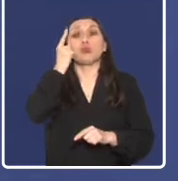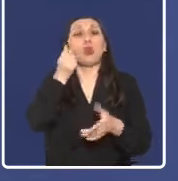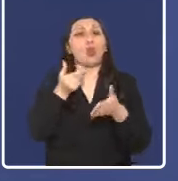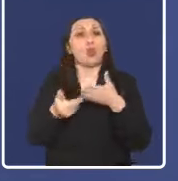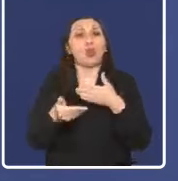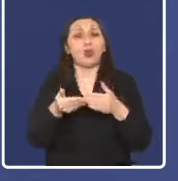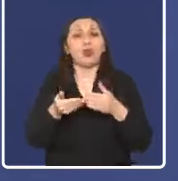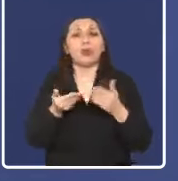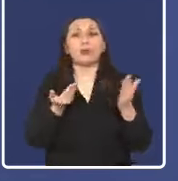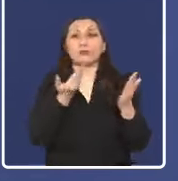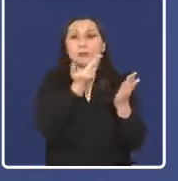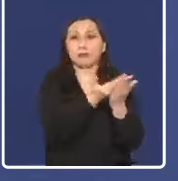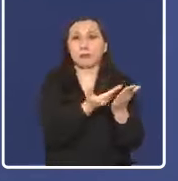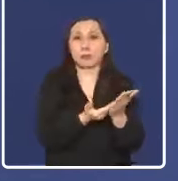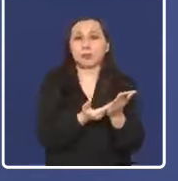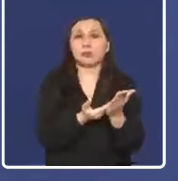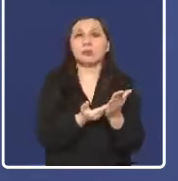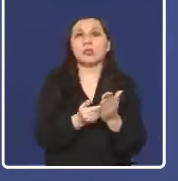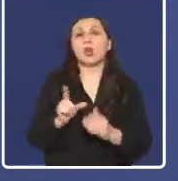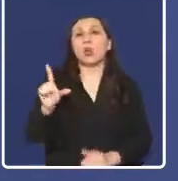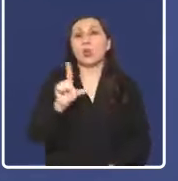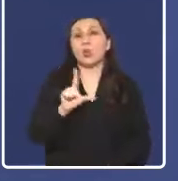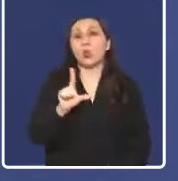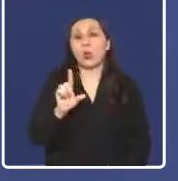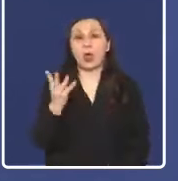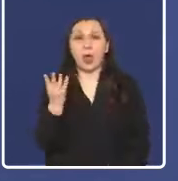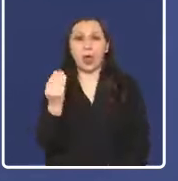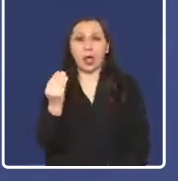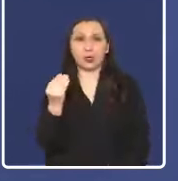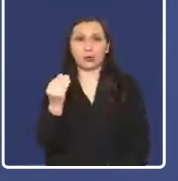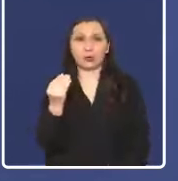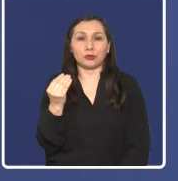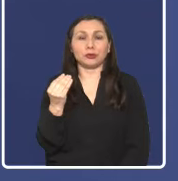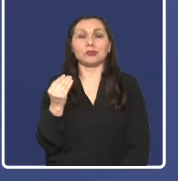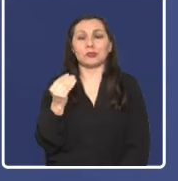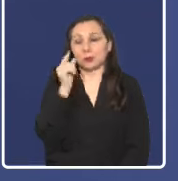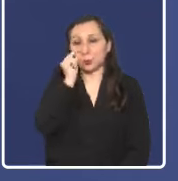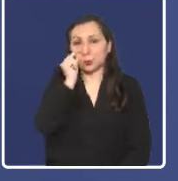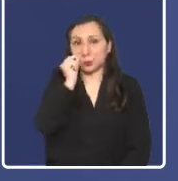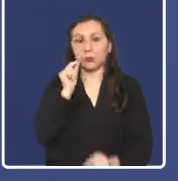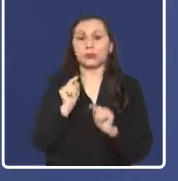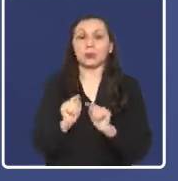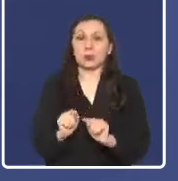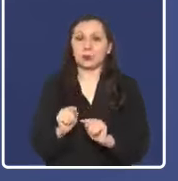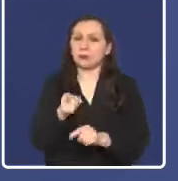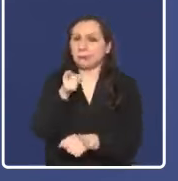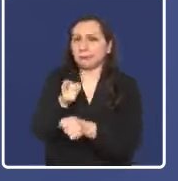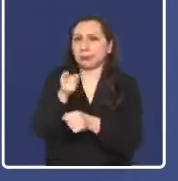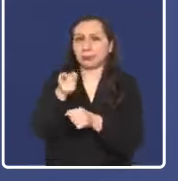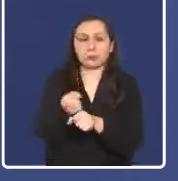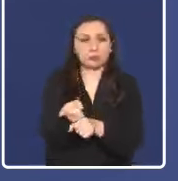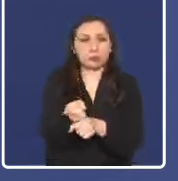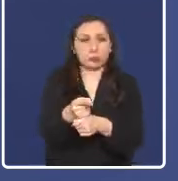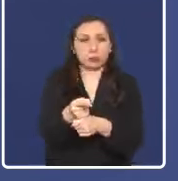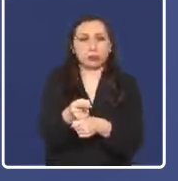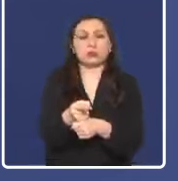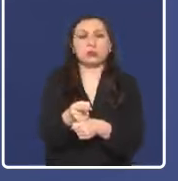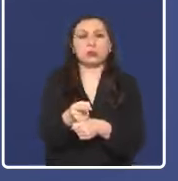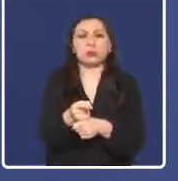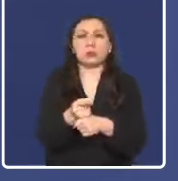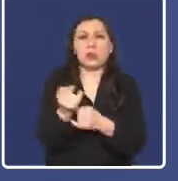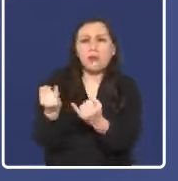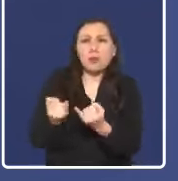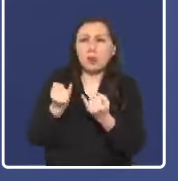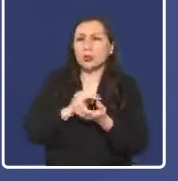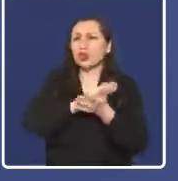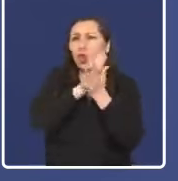sido presentada, como todos saben hoy día, el día lunes 14, instruyo inmediatamente que se recaben